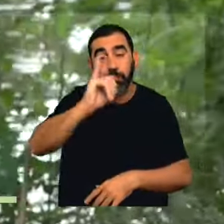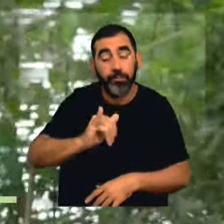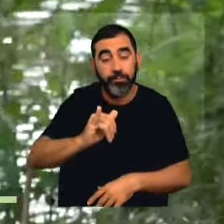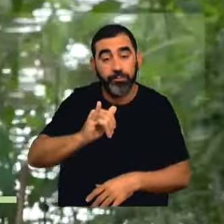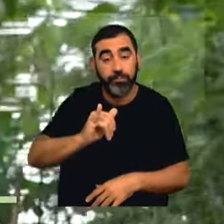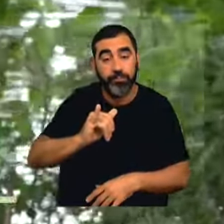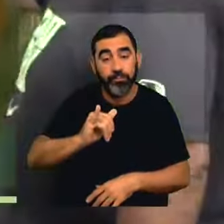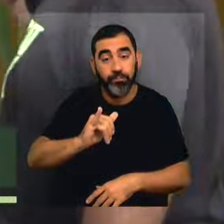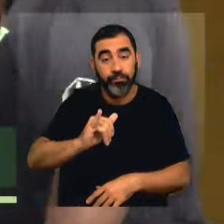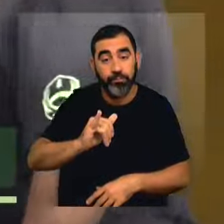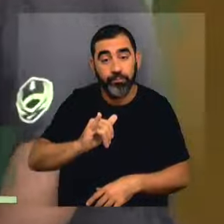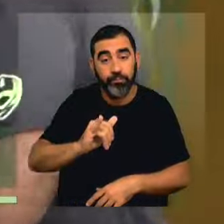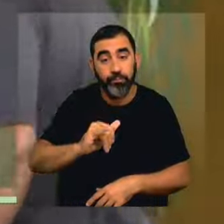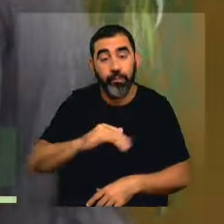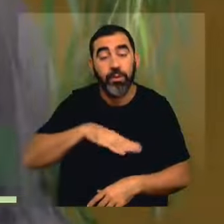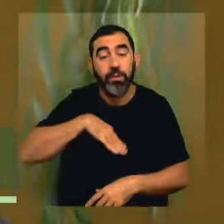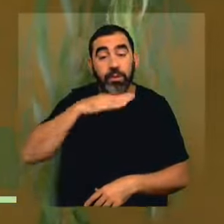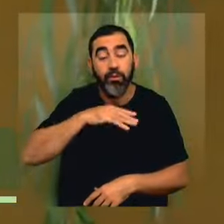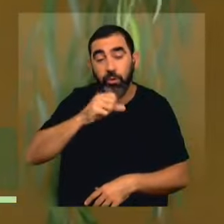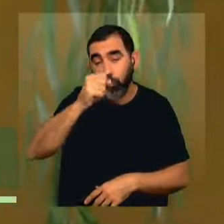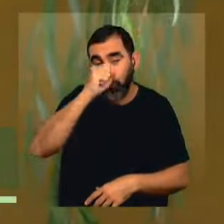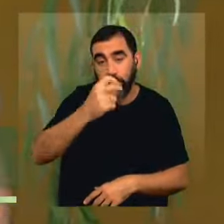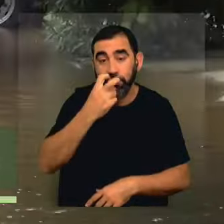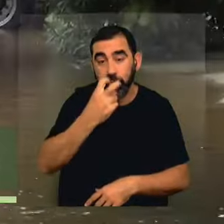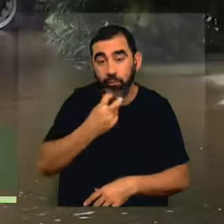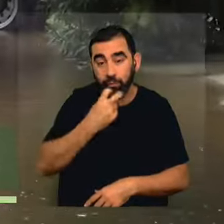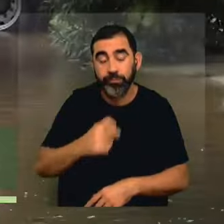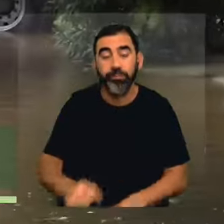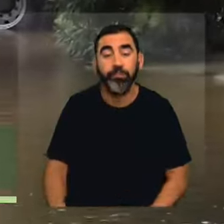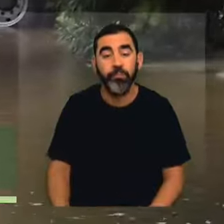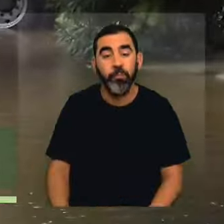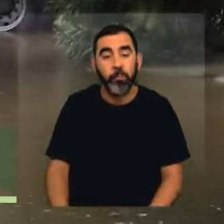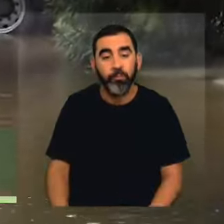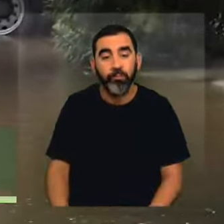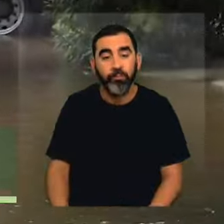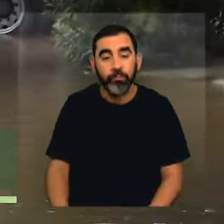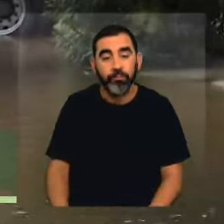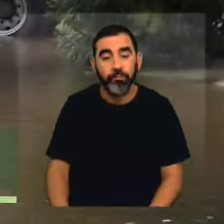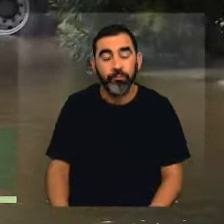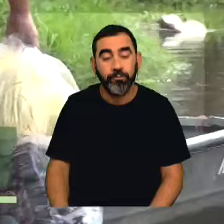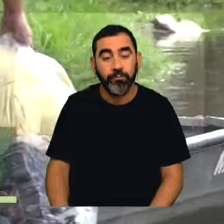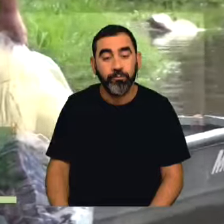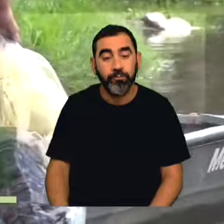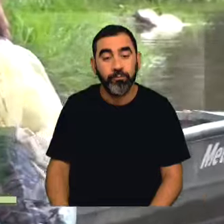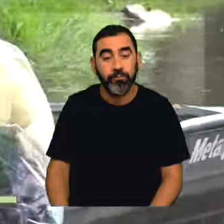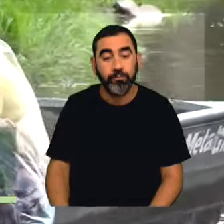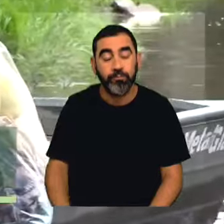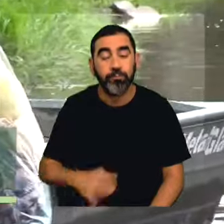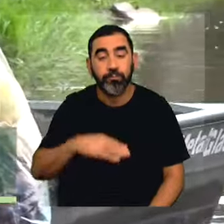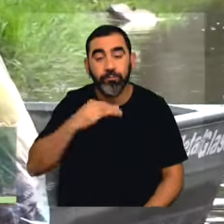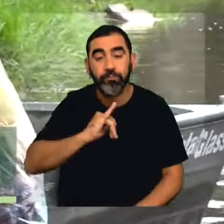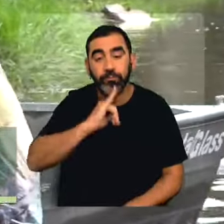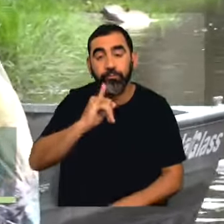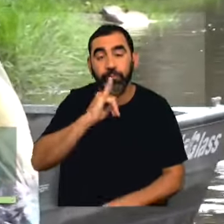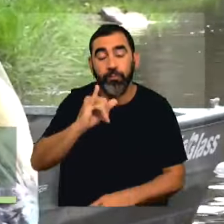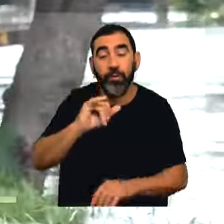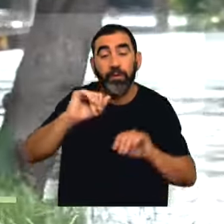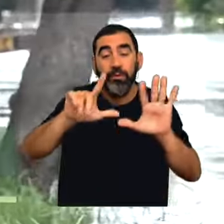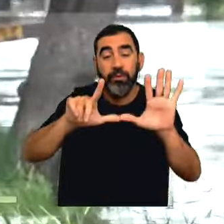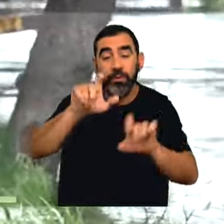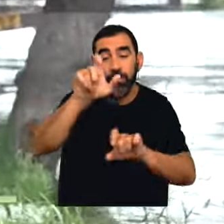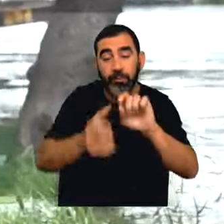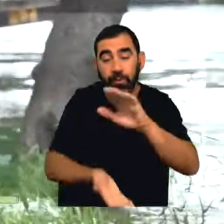mantienen desplazados en canelones Florida y San José el centro departamental de emergencias de canelones informó que se mantienen siete personas